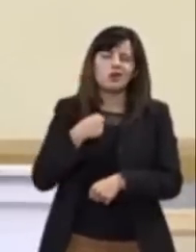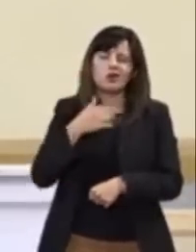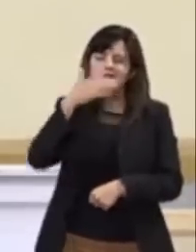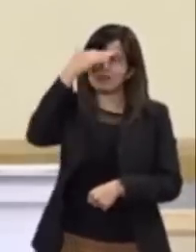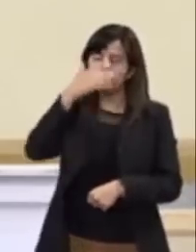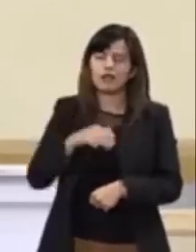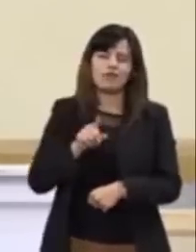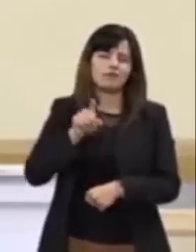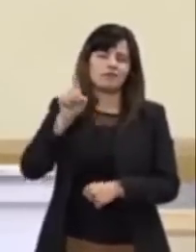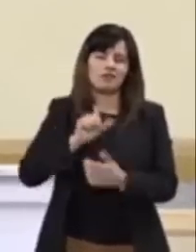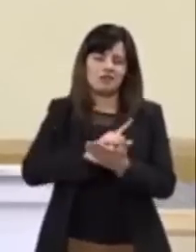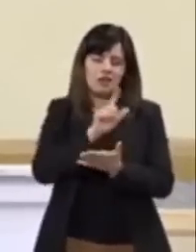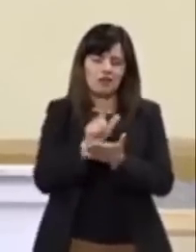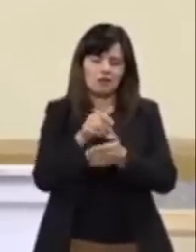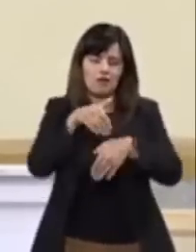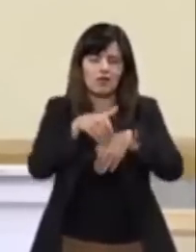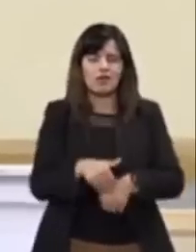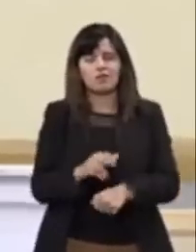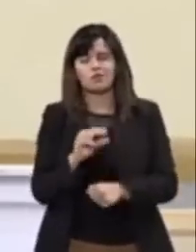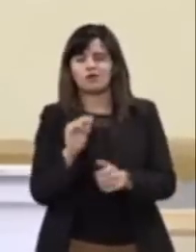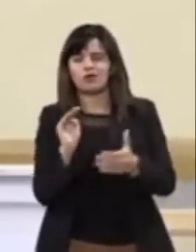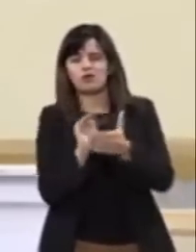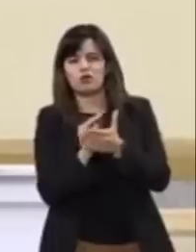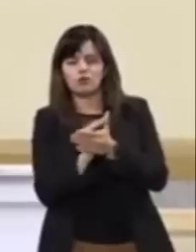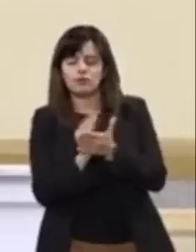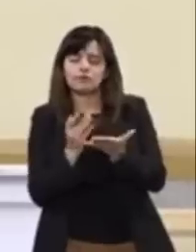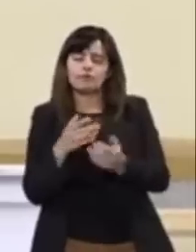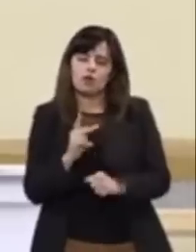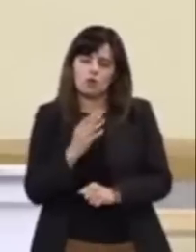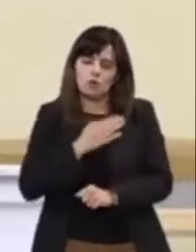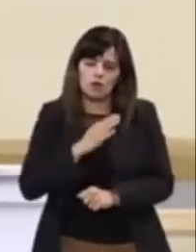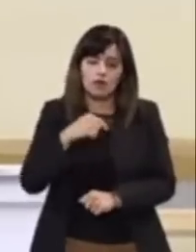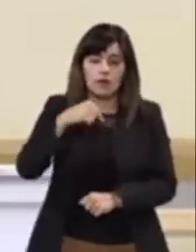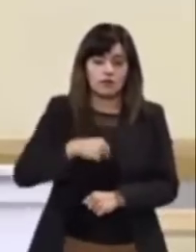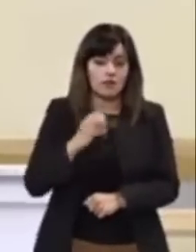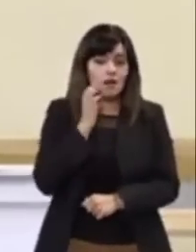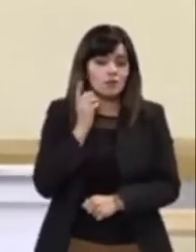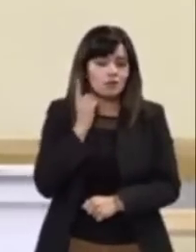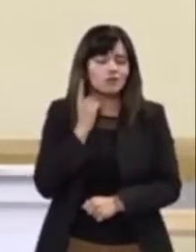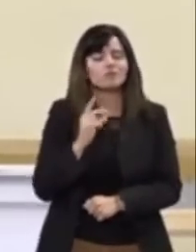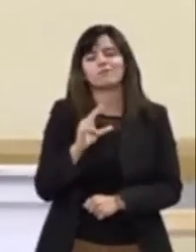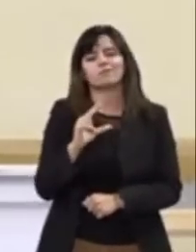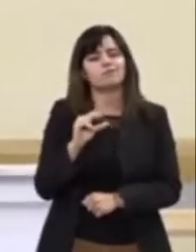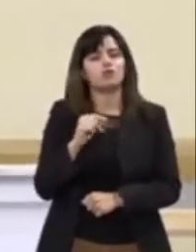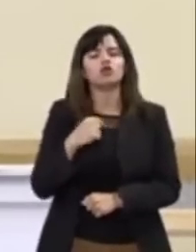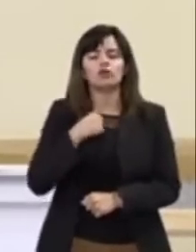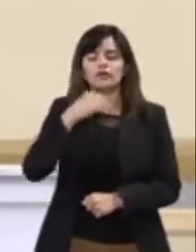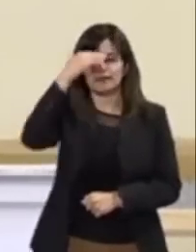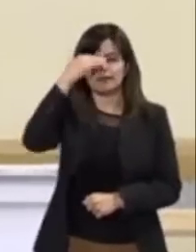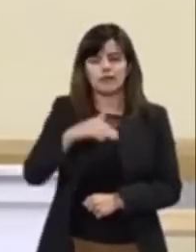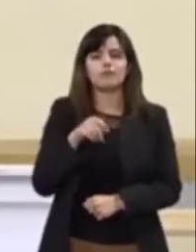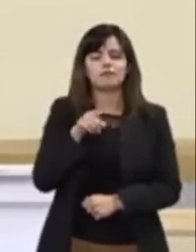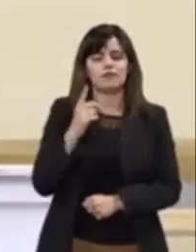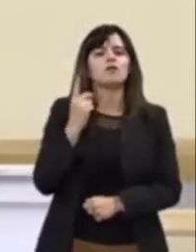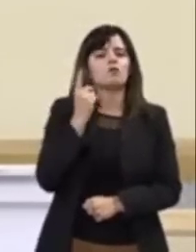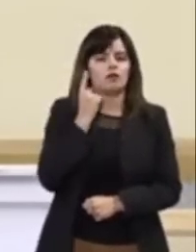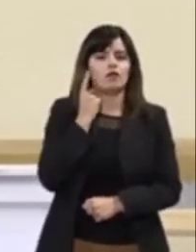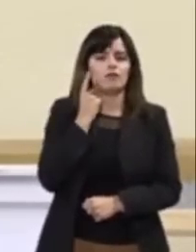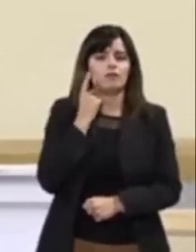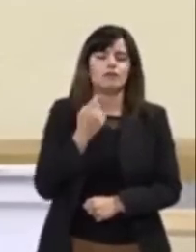en la interpretación de las normas y de la Constitución, pero bueno, pero esta no es la Cámara de Diputados, a pesar de que usted representa a dicho órgano en esta